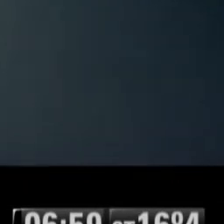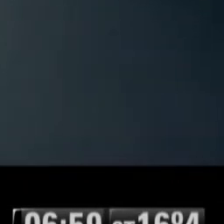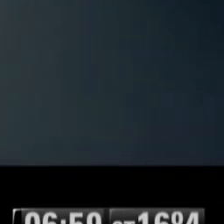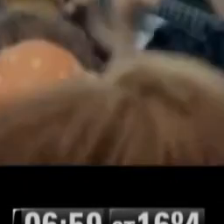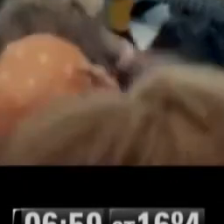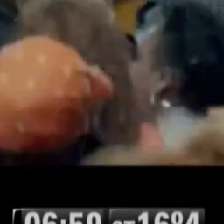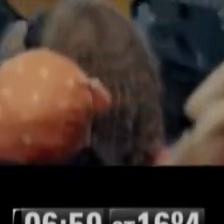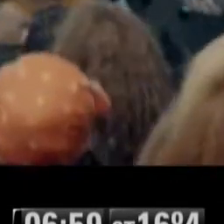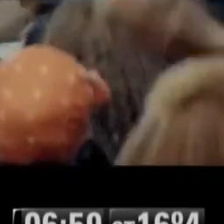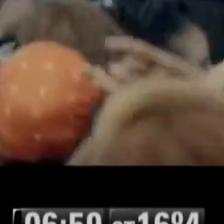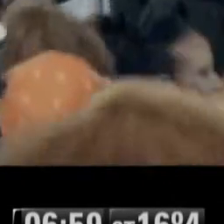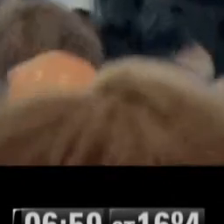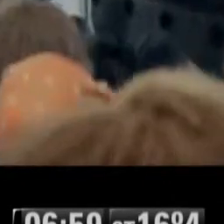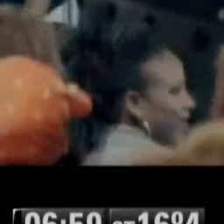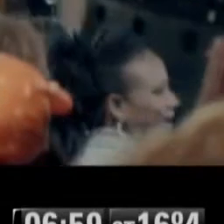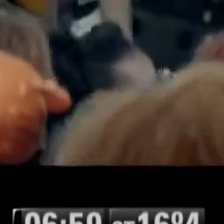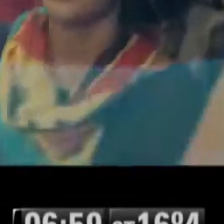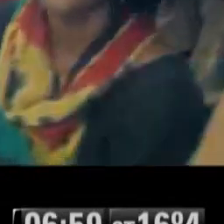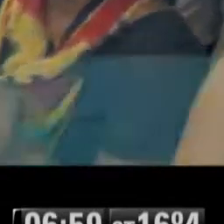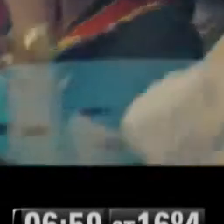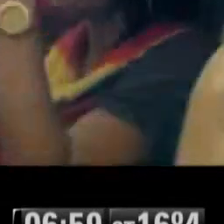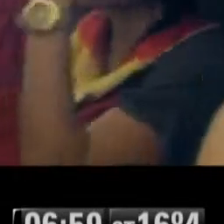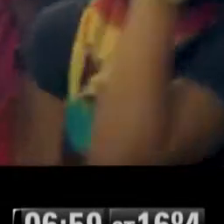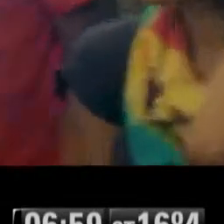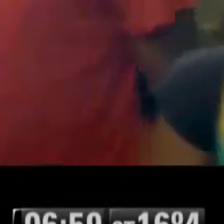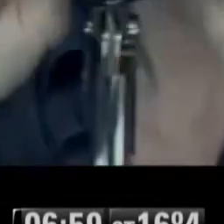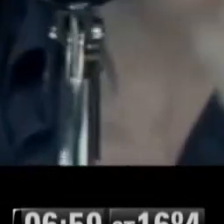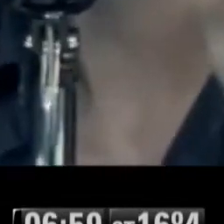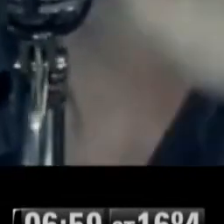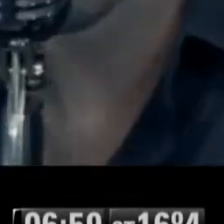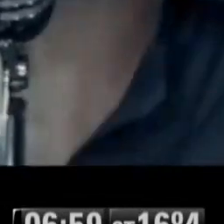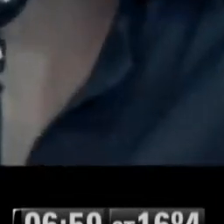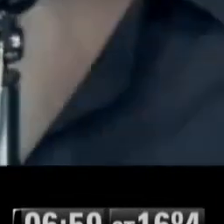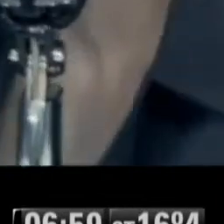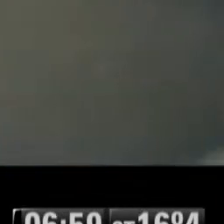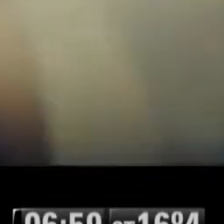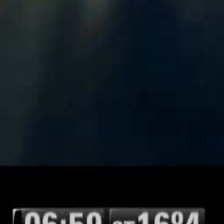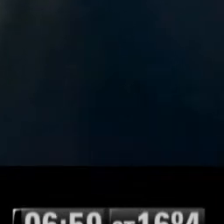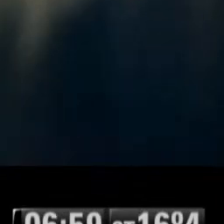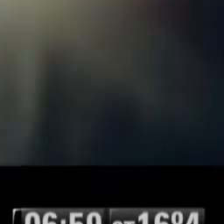Keep me hoping that tonight.